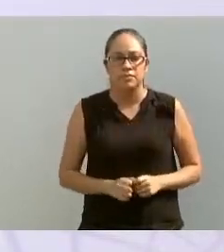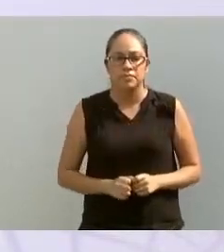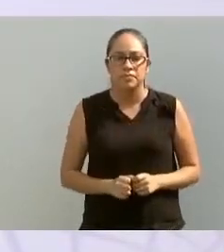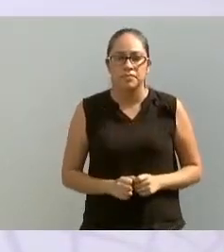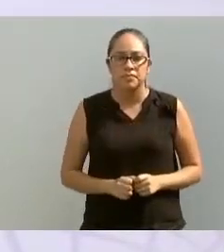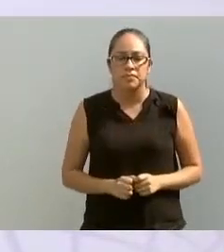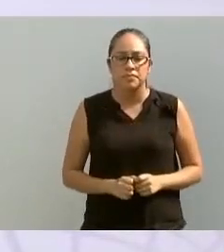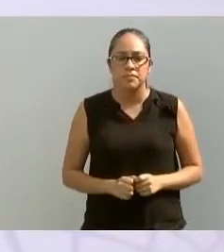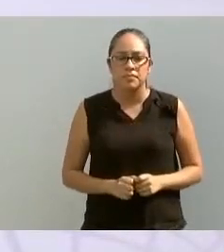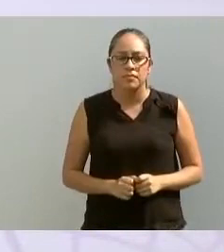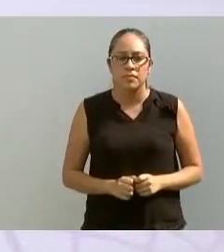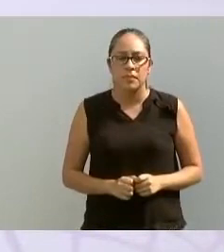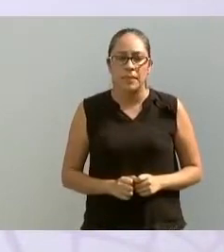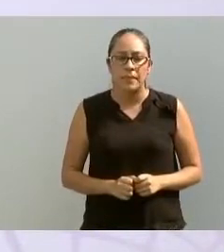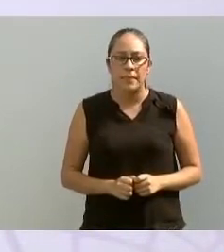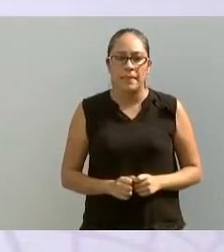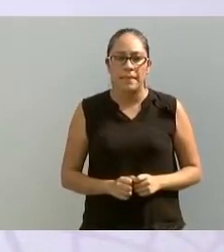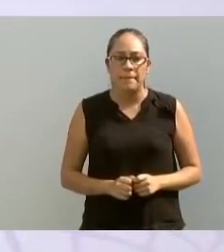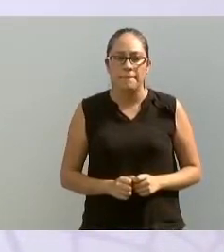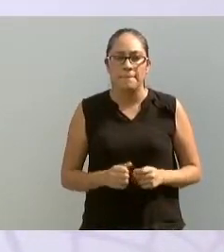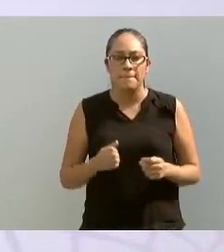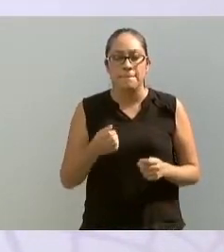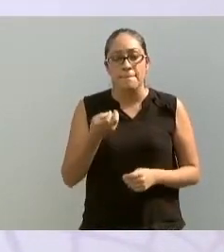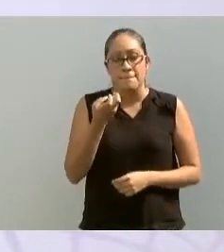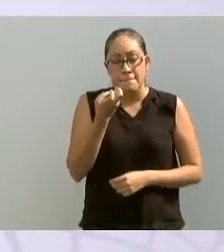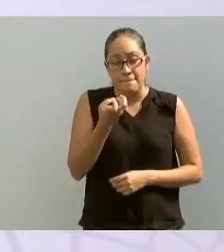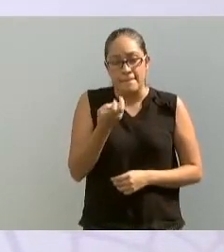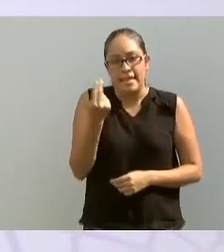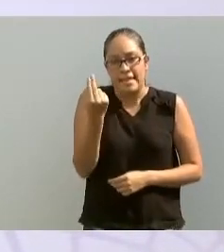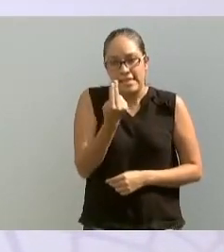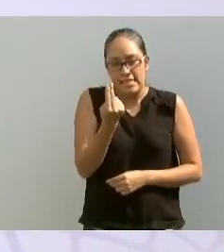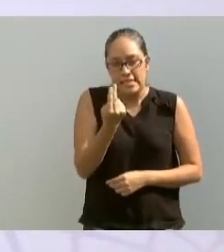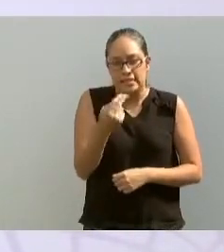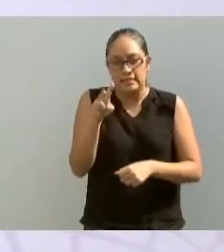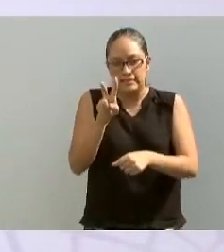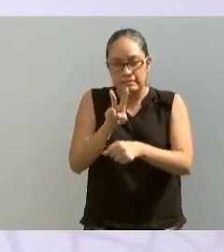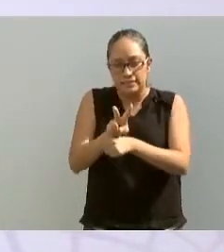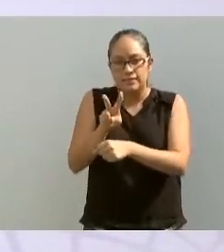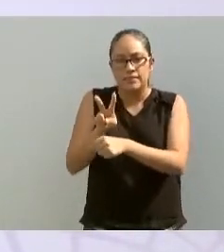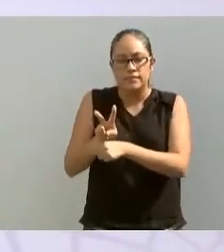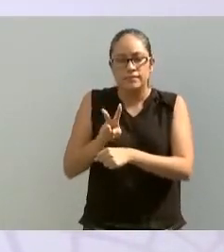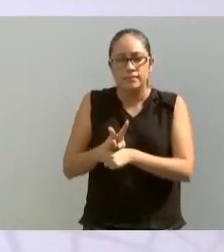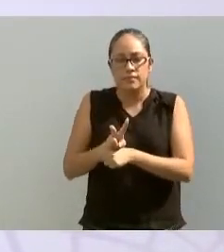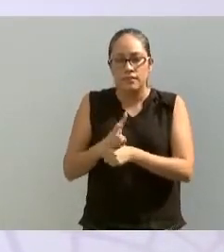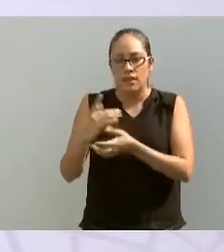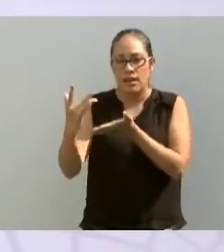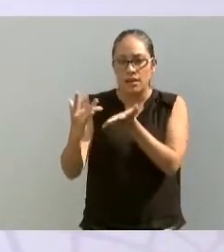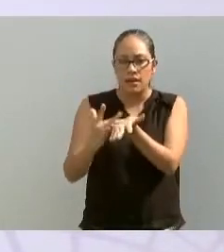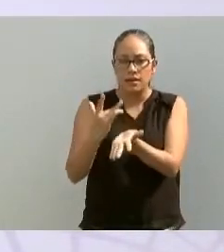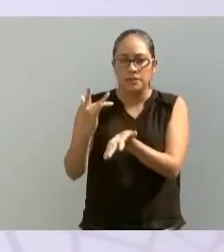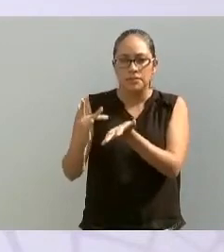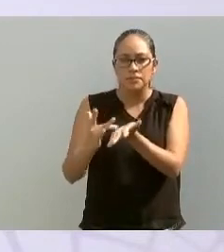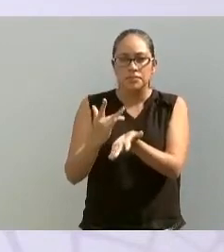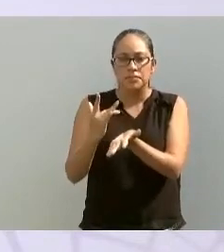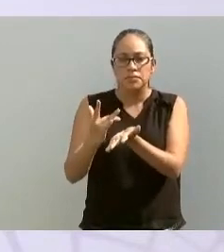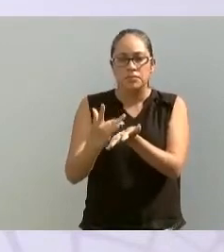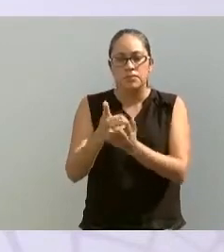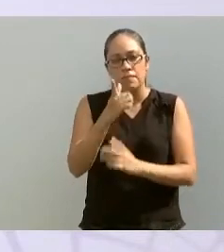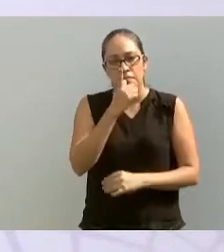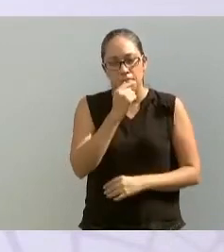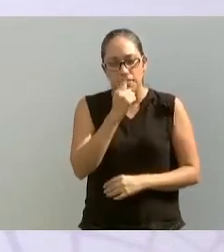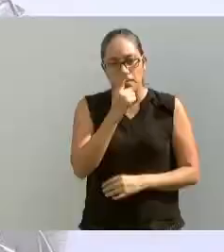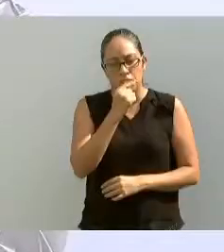Y para eso se necesitaba que nos ayudara para